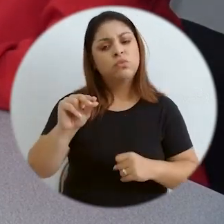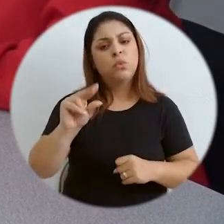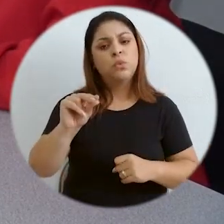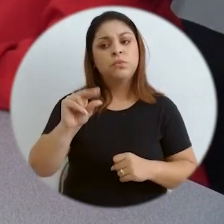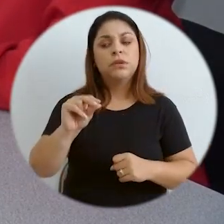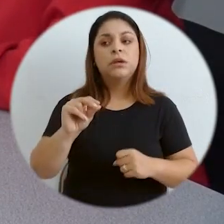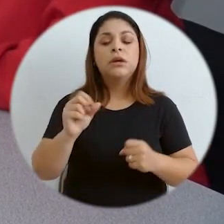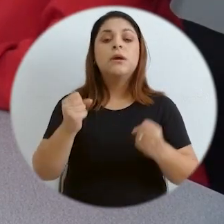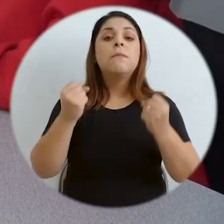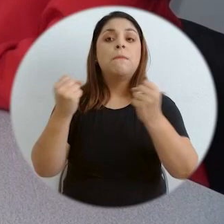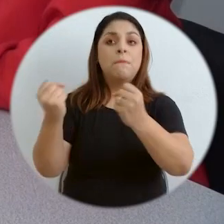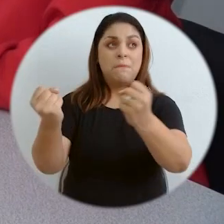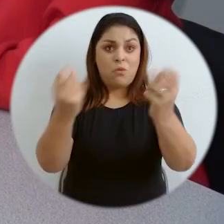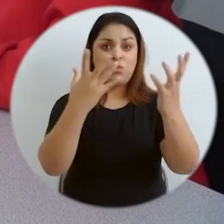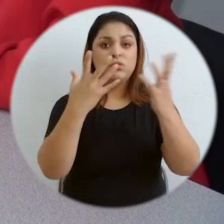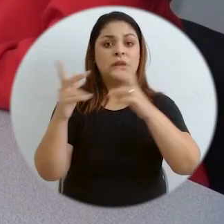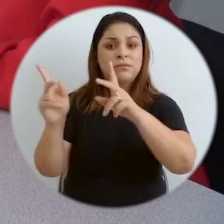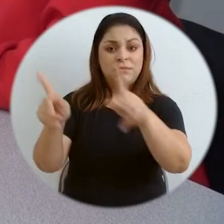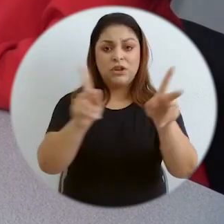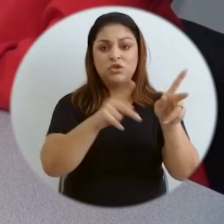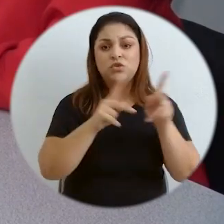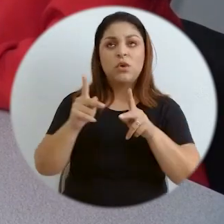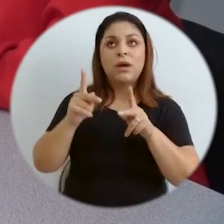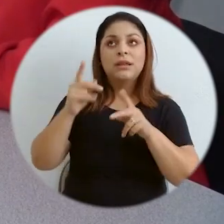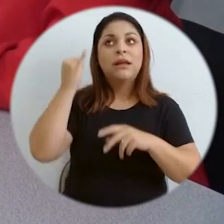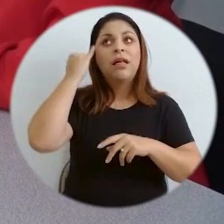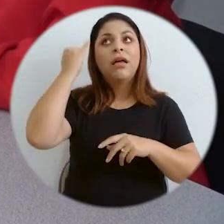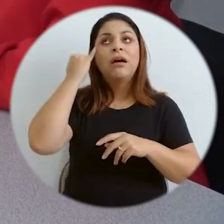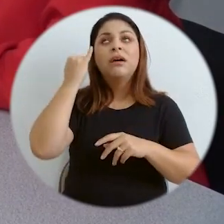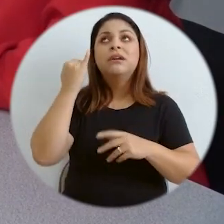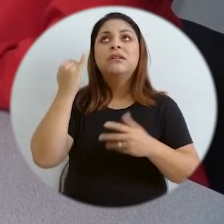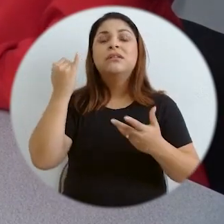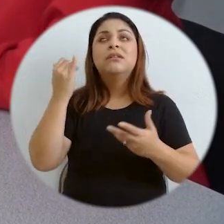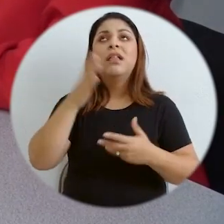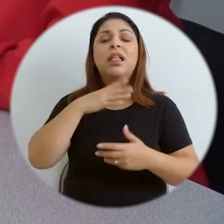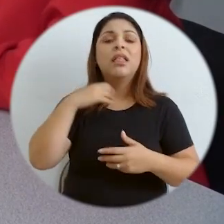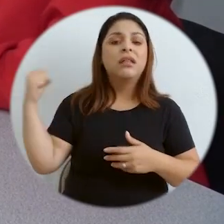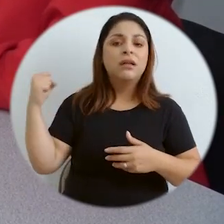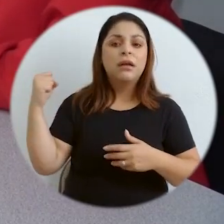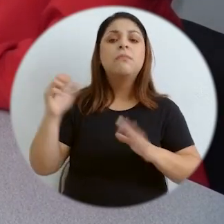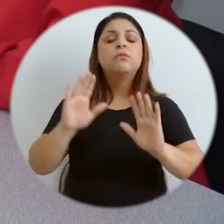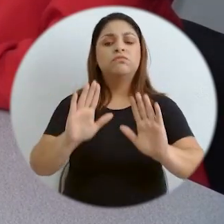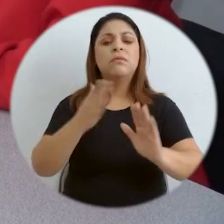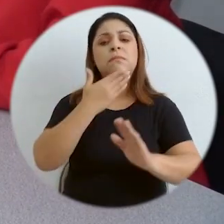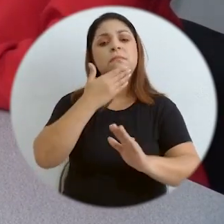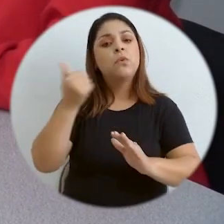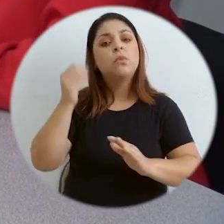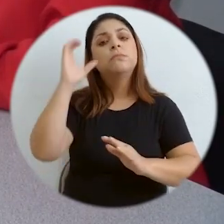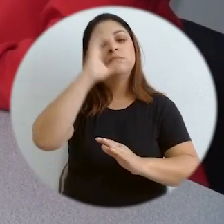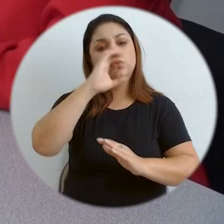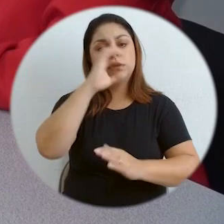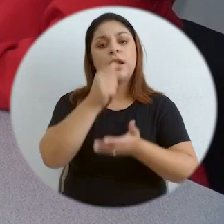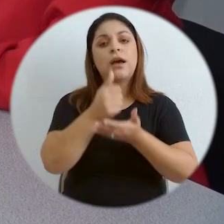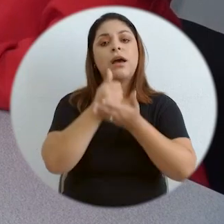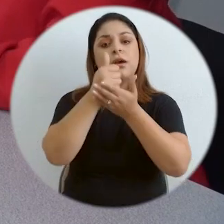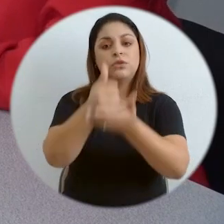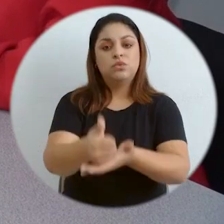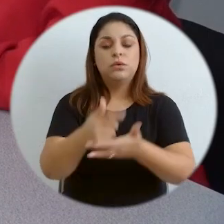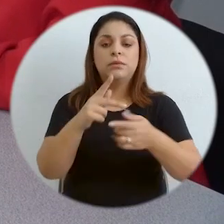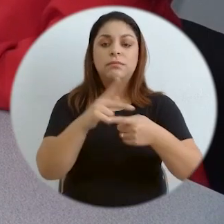¿verdad? Muchas personas han tenido ideación, pero lo importante es buscar la ayuda